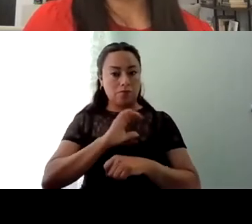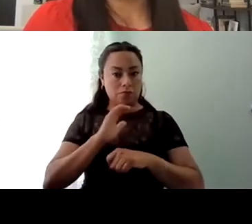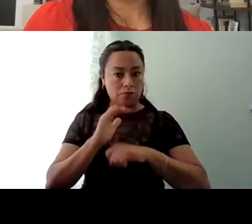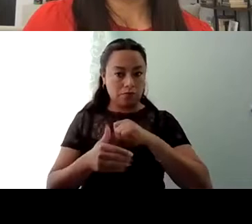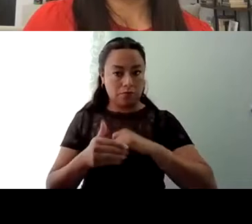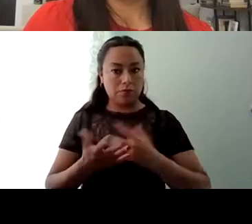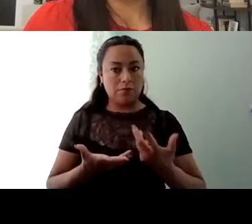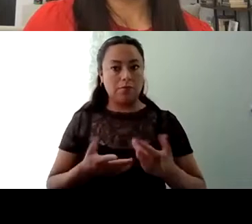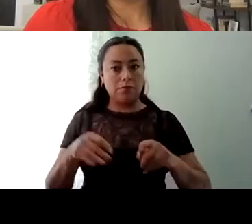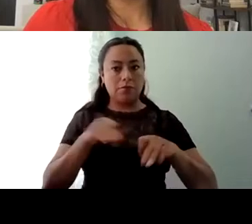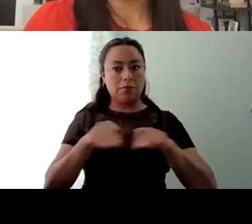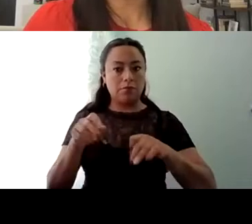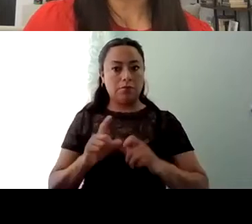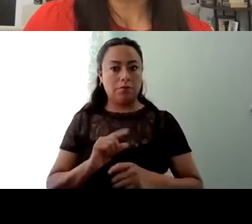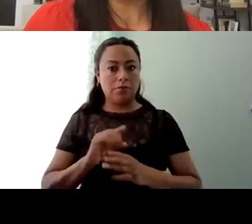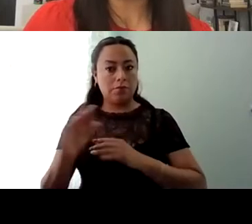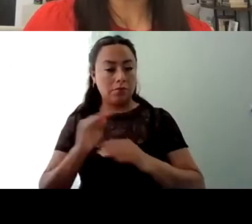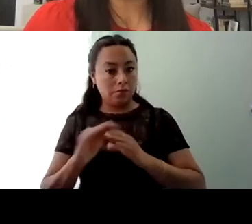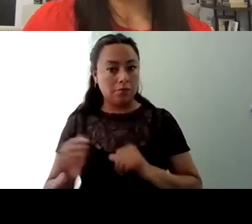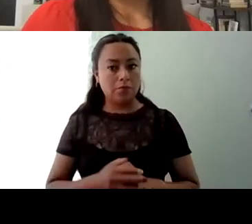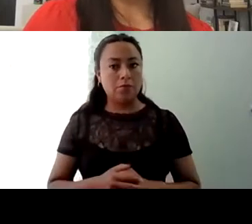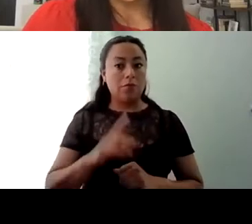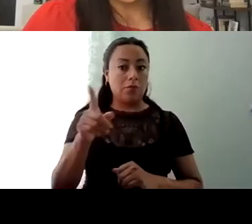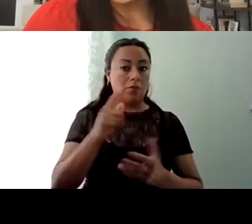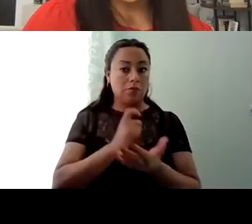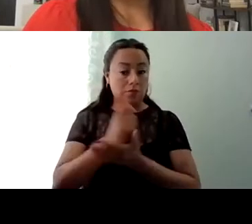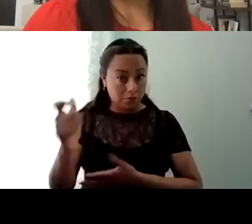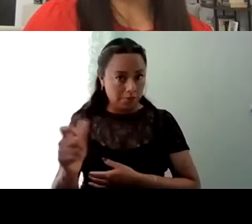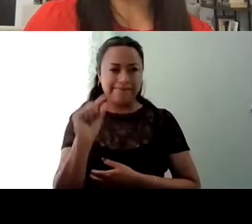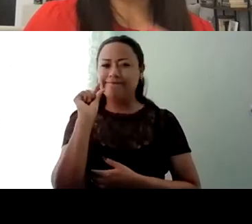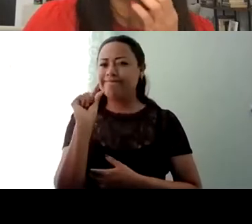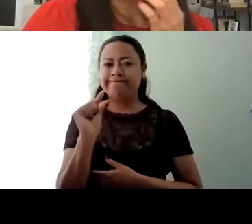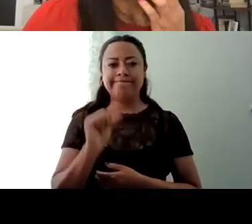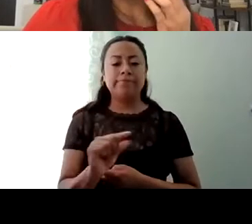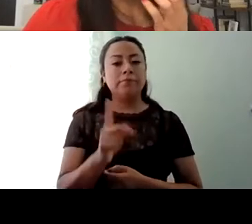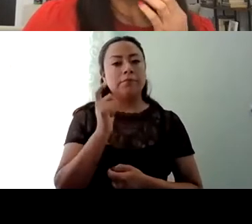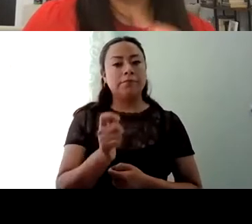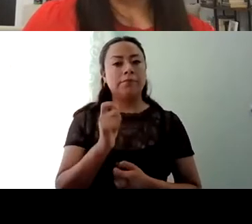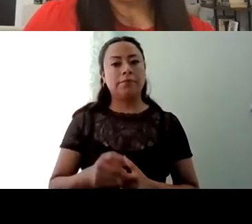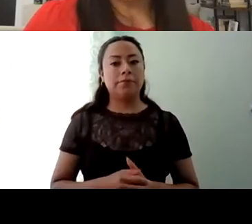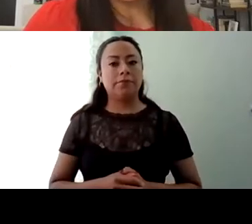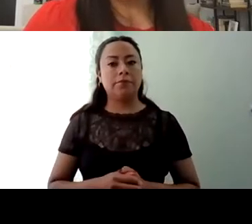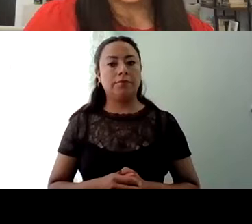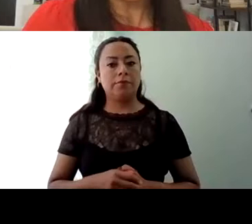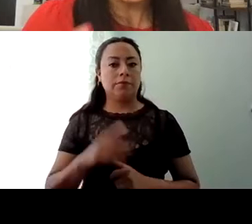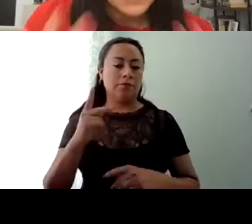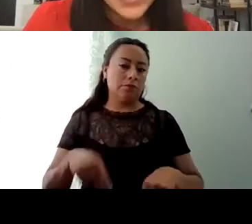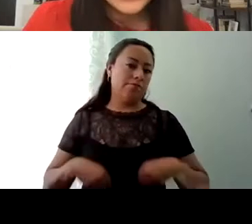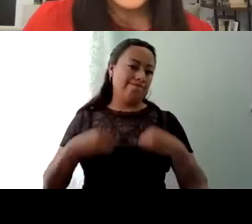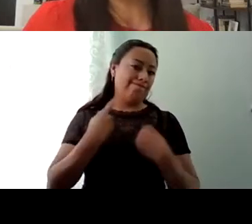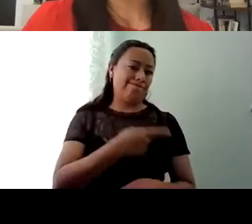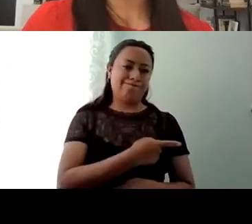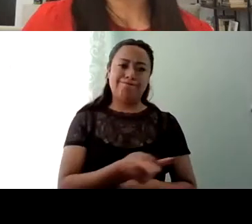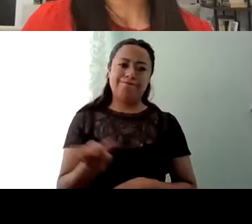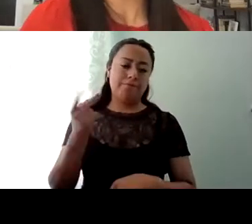las veces, tienen ingresos bastante bajos y por lo tanto condiciones de vida precarias, además